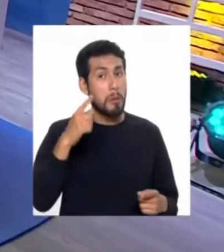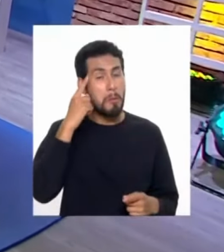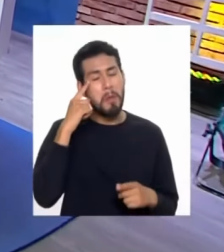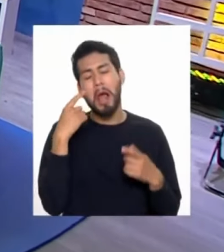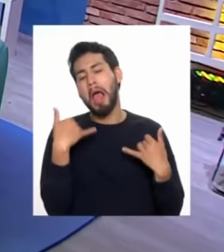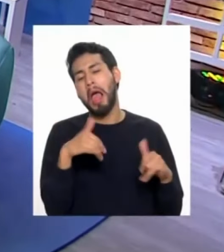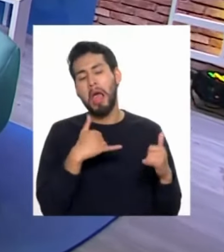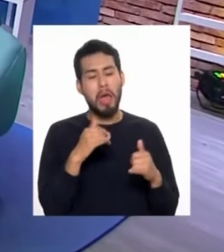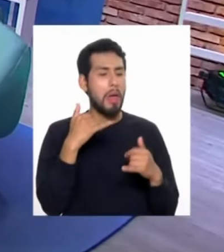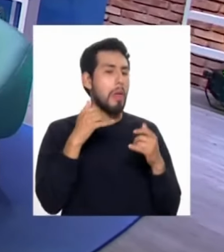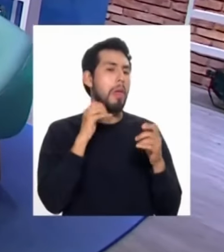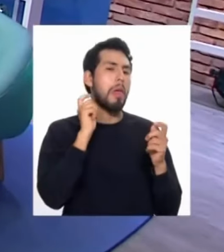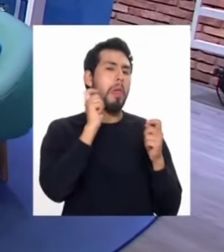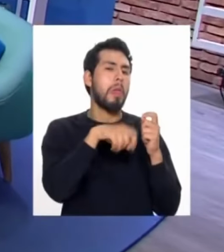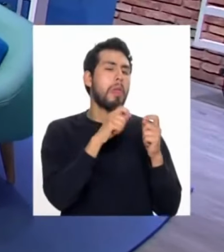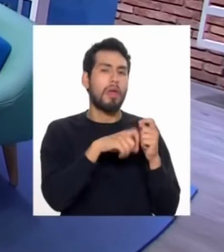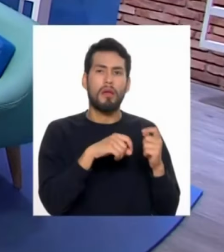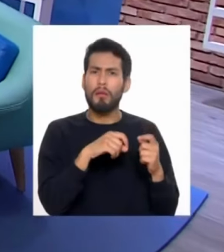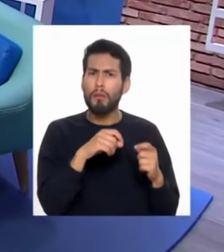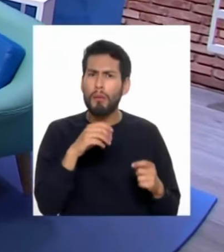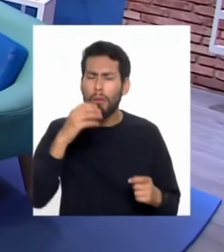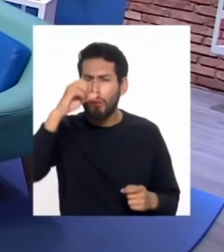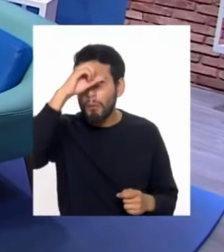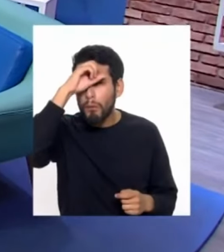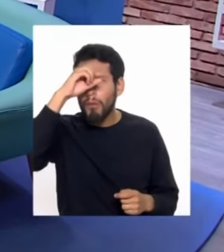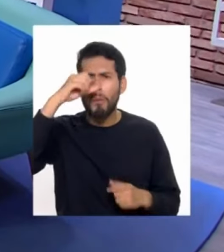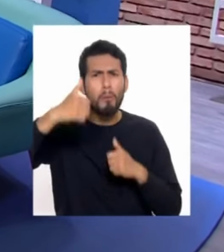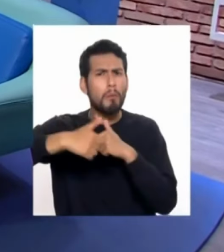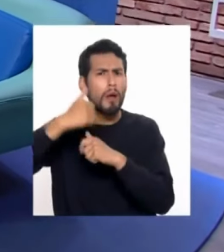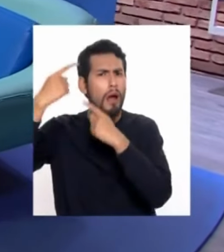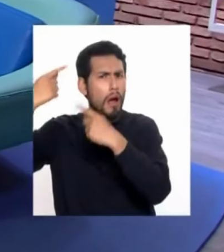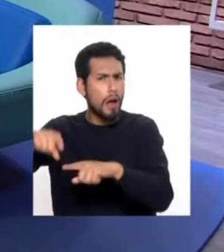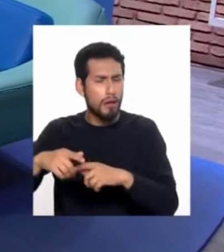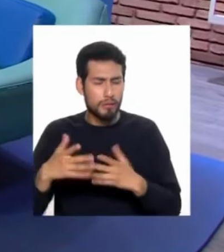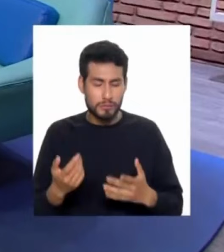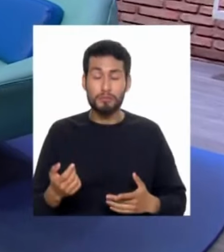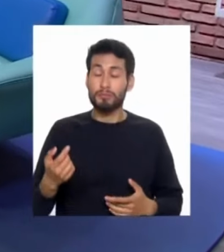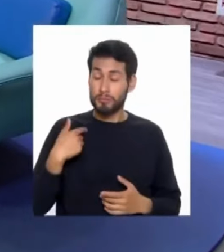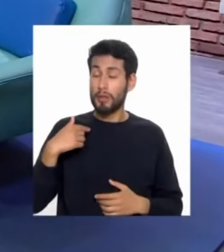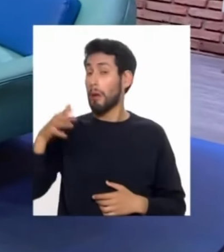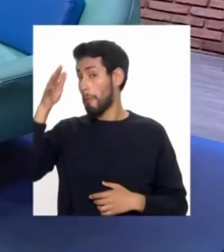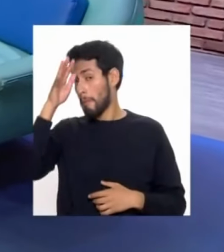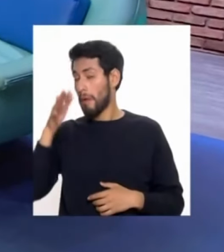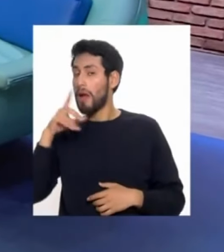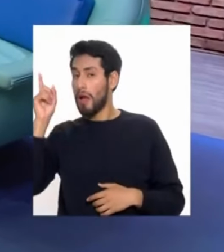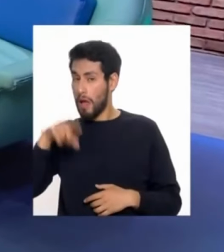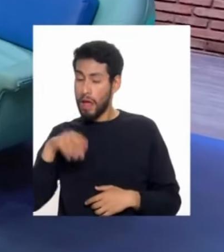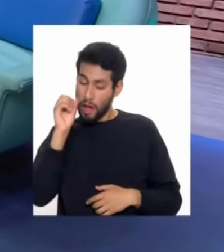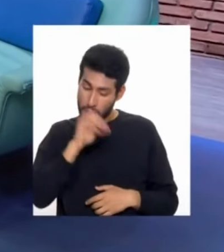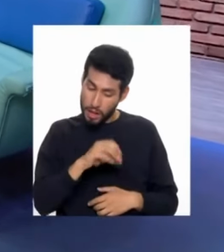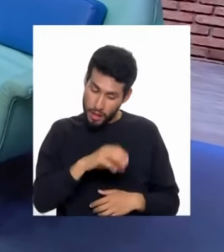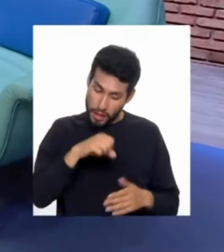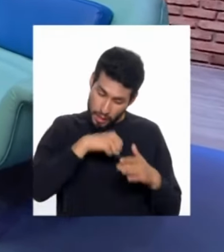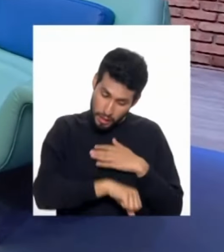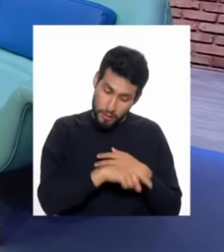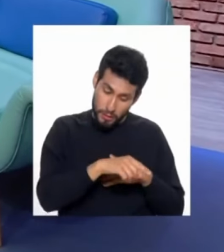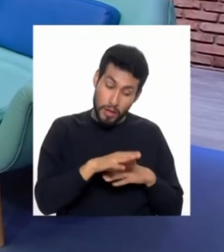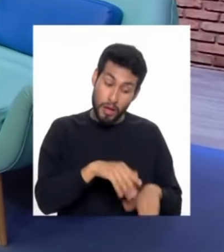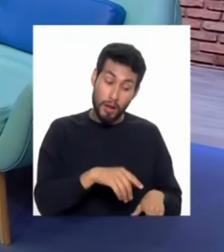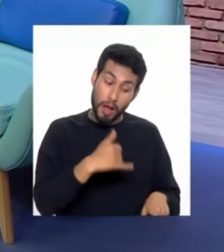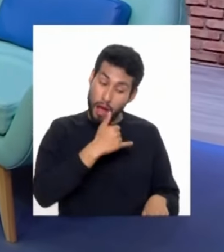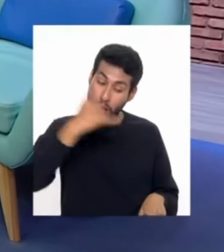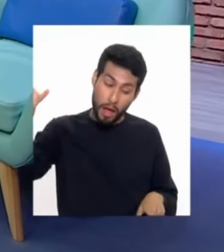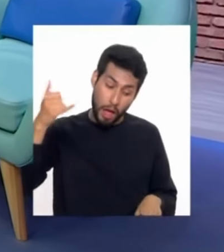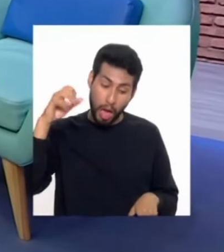como una broma, lo hacen porque no saben la magnitud. Entonces sí es responsabilidad de nosotros los padres contarles qué sucede cuando hay una